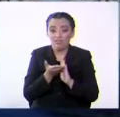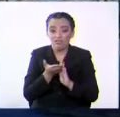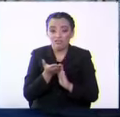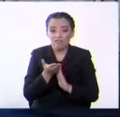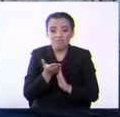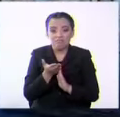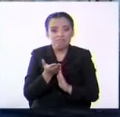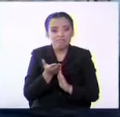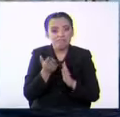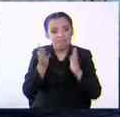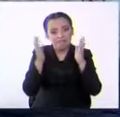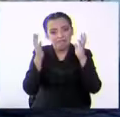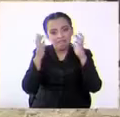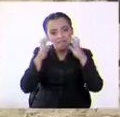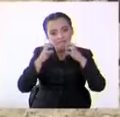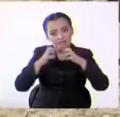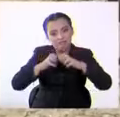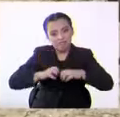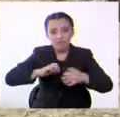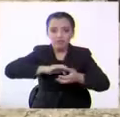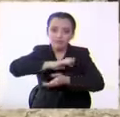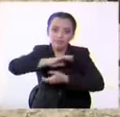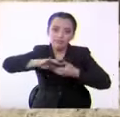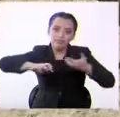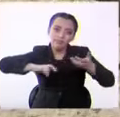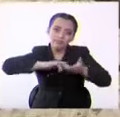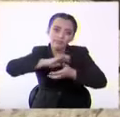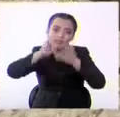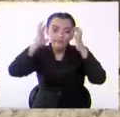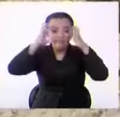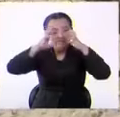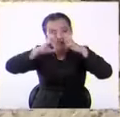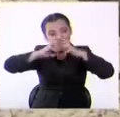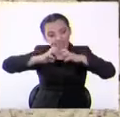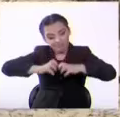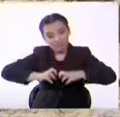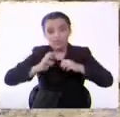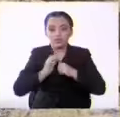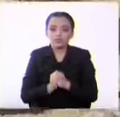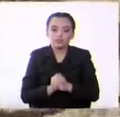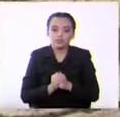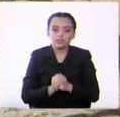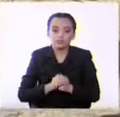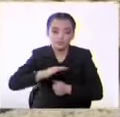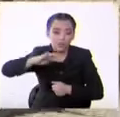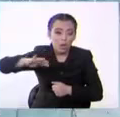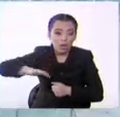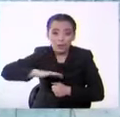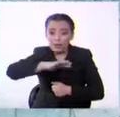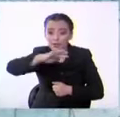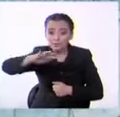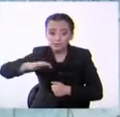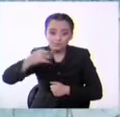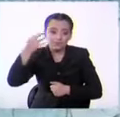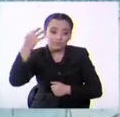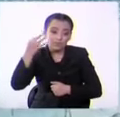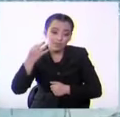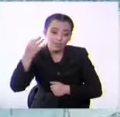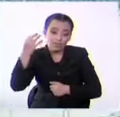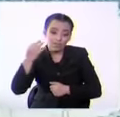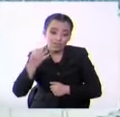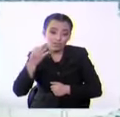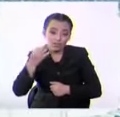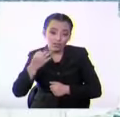es decir, de aquellos lugares donde una especie tiene todo lo necesario para